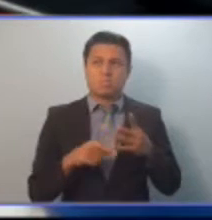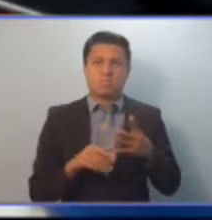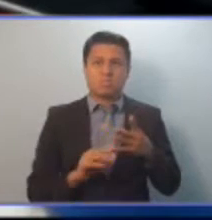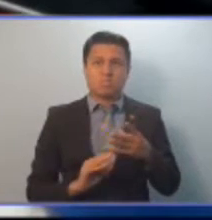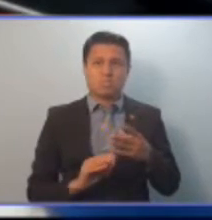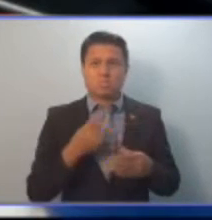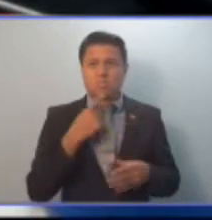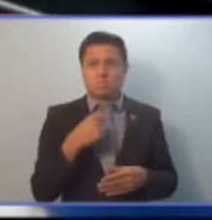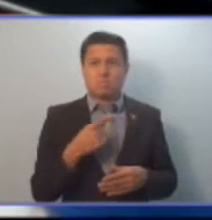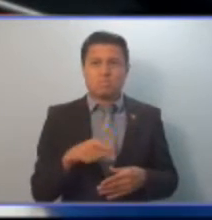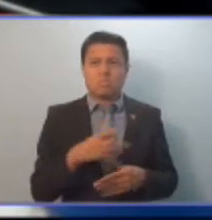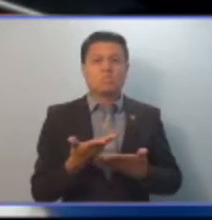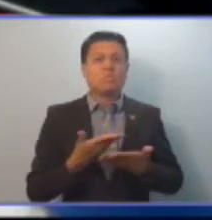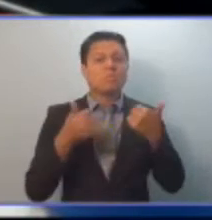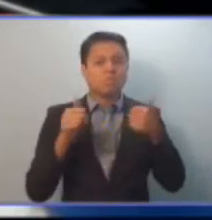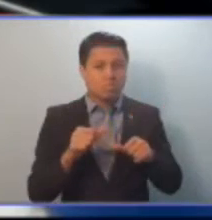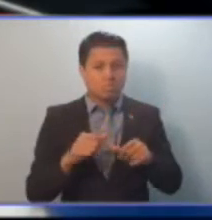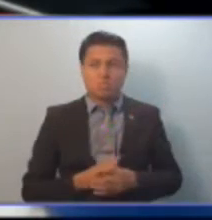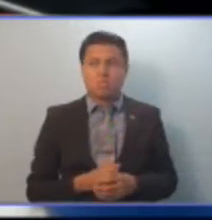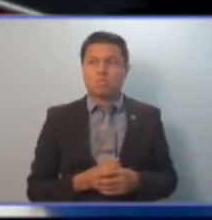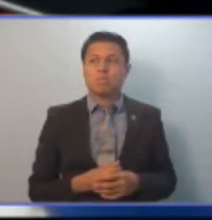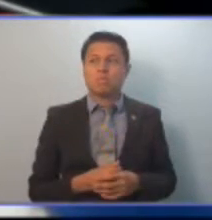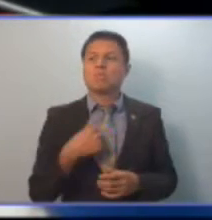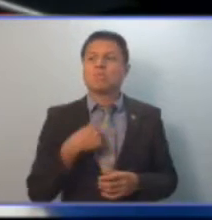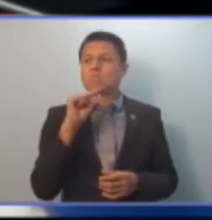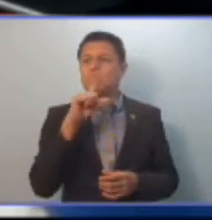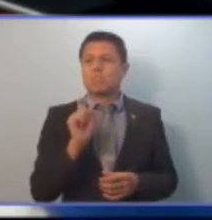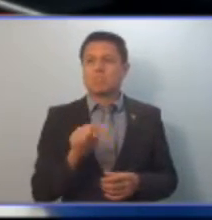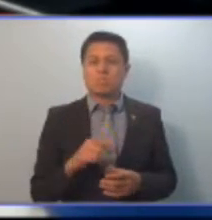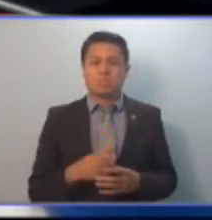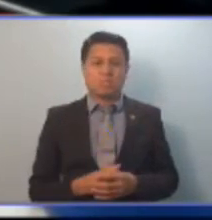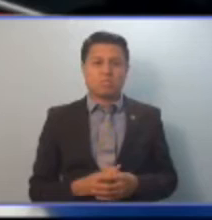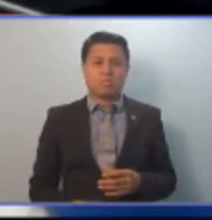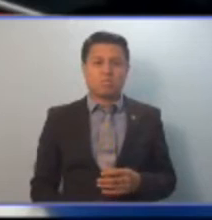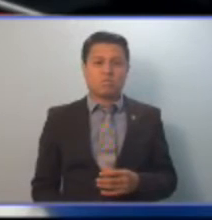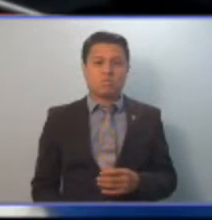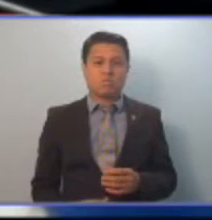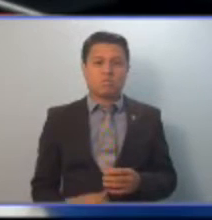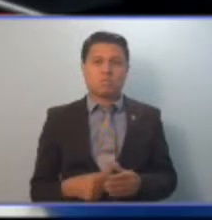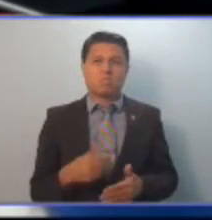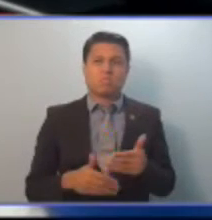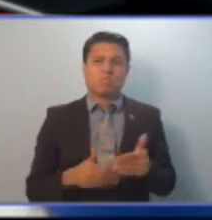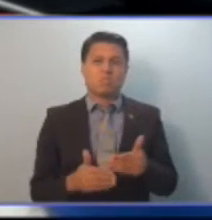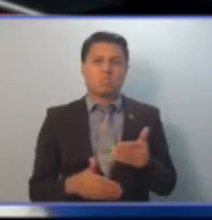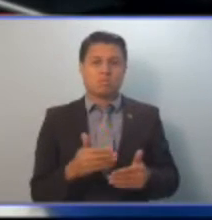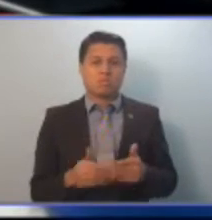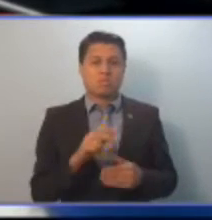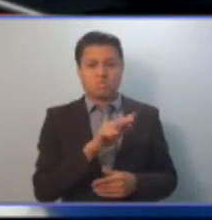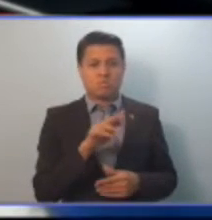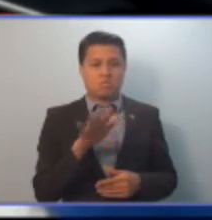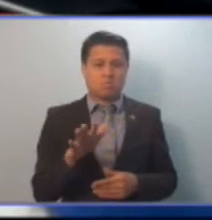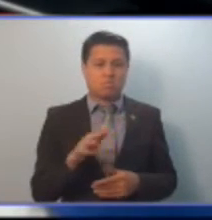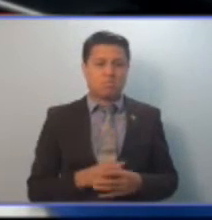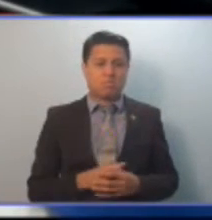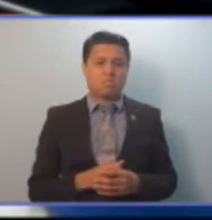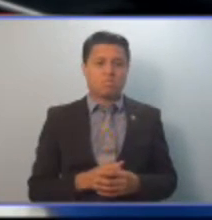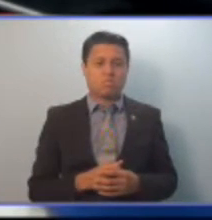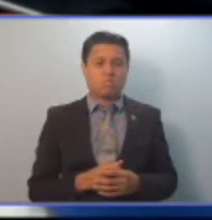Constitucional. ¿De acuerdo? Entonces, la pregunta es la siguiente. En los procesos